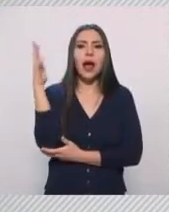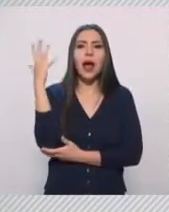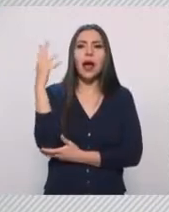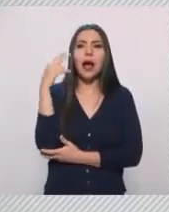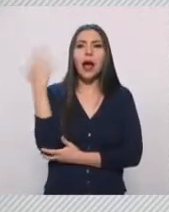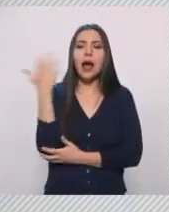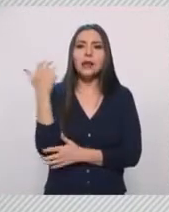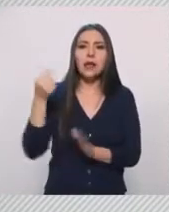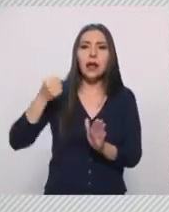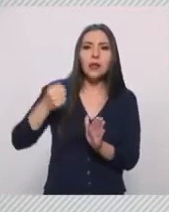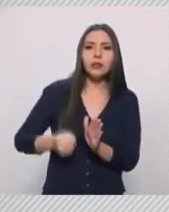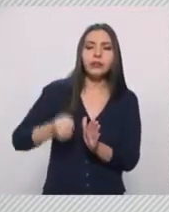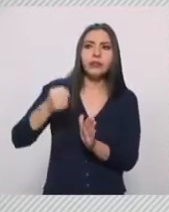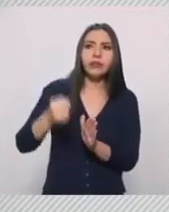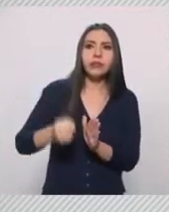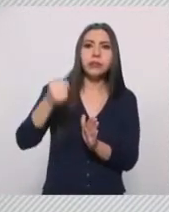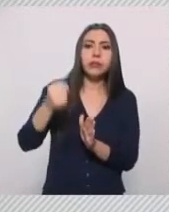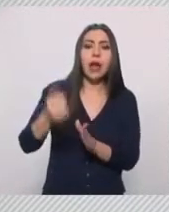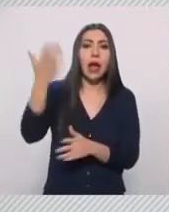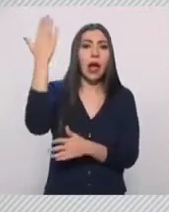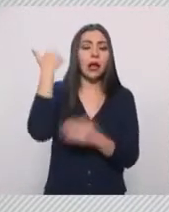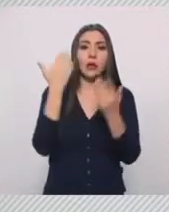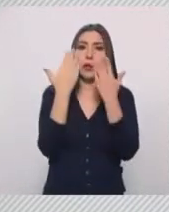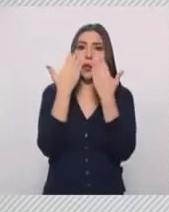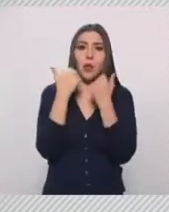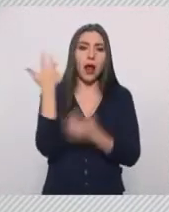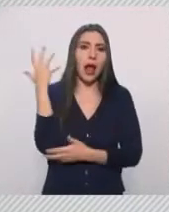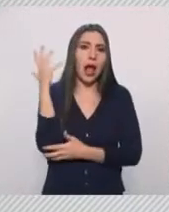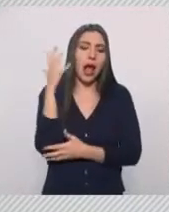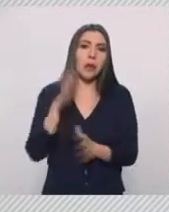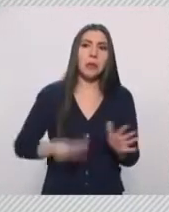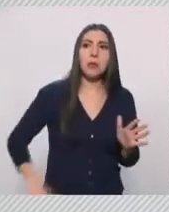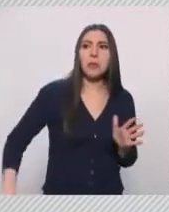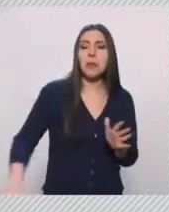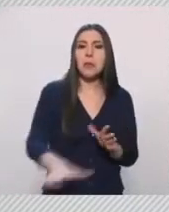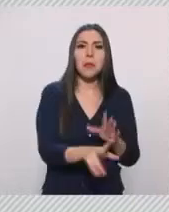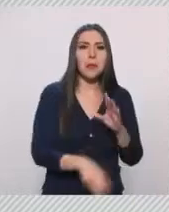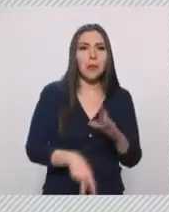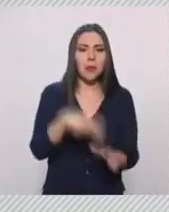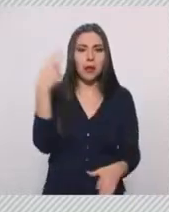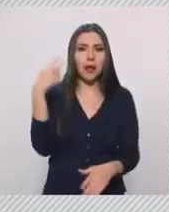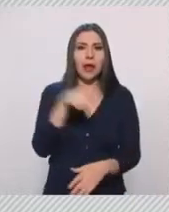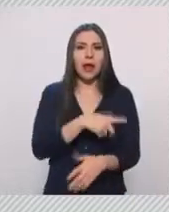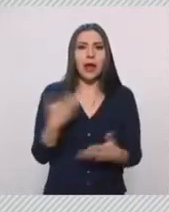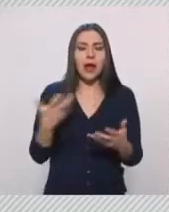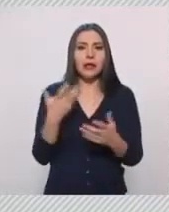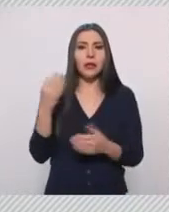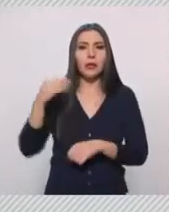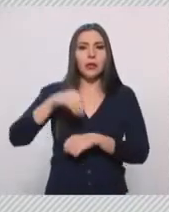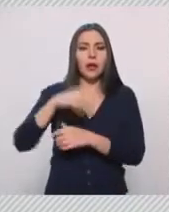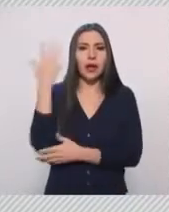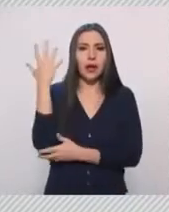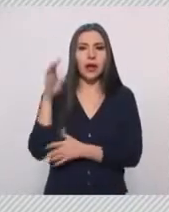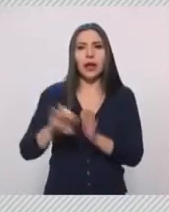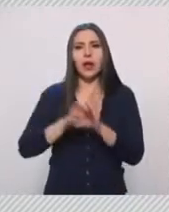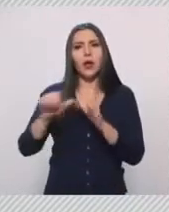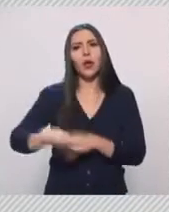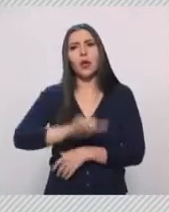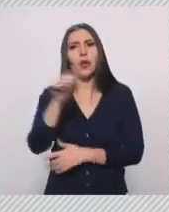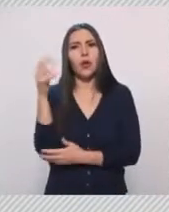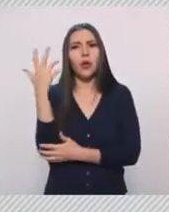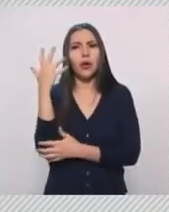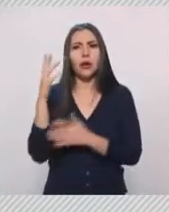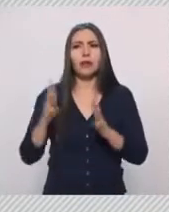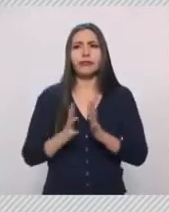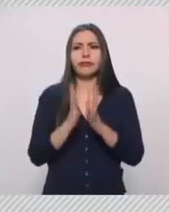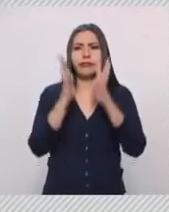nuestro beneficio. Y en ese sentido quiero mencionar un par de especies más que podemos identificar muy fácilmente todos. Uno es la magnolia, este árbol tan